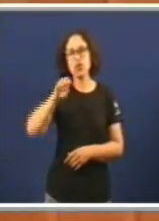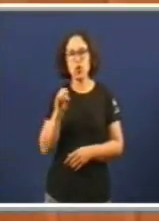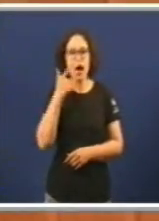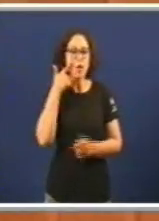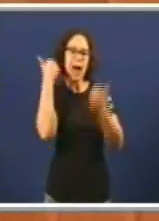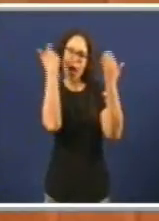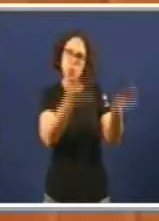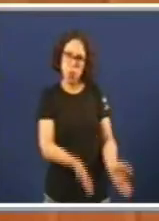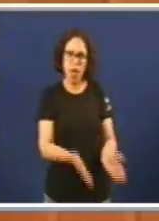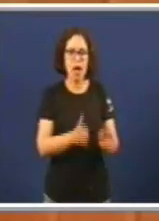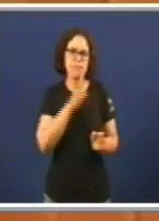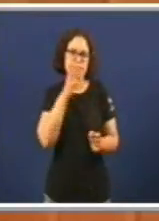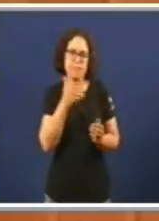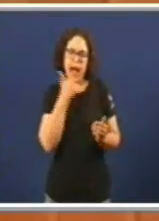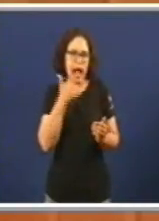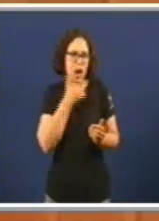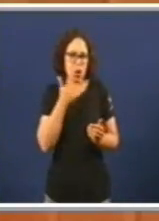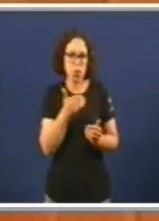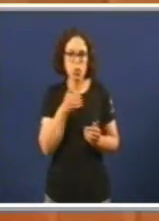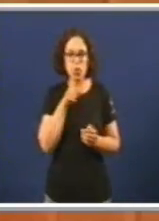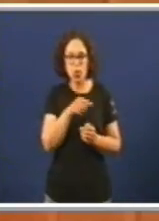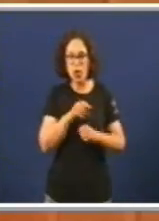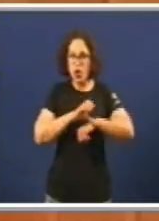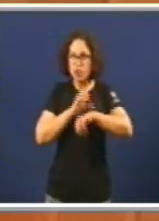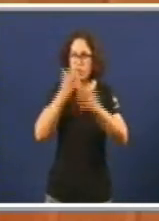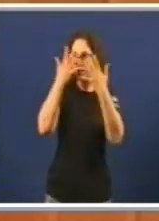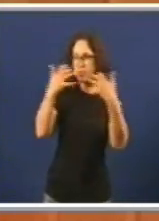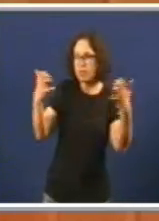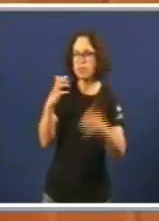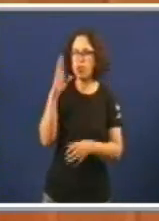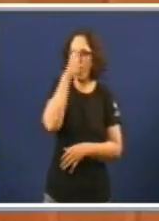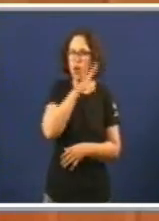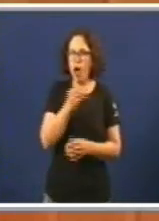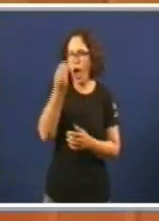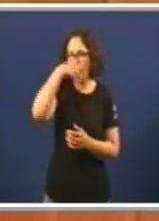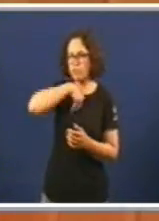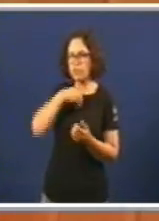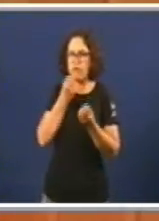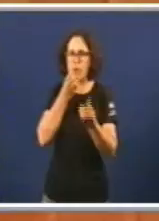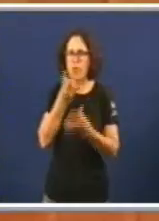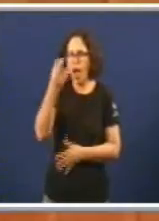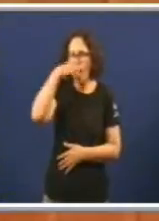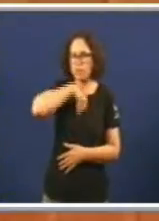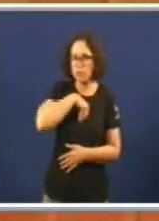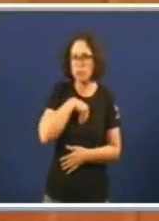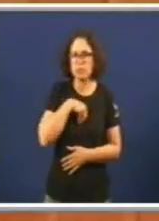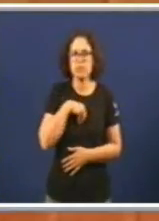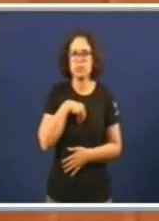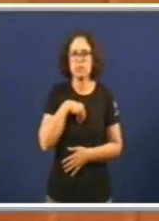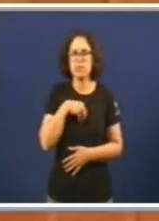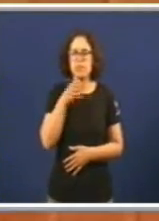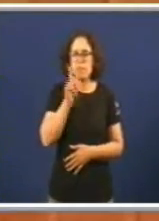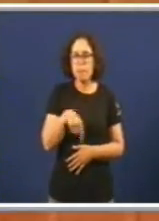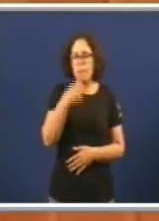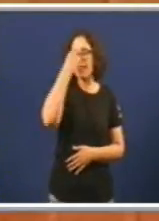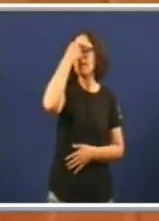lle axuda a vostede en algo. Ocultoulle información a este Parlamento na súa última comparecencia. Non lle acordou a vostede que quizáis